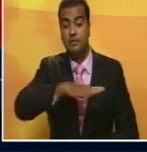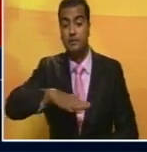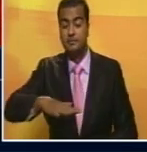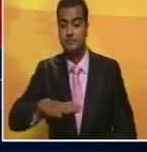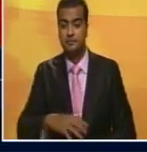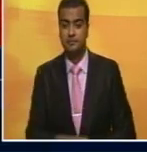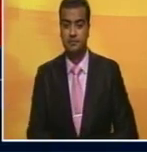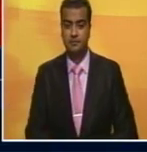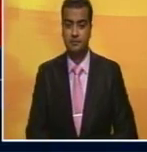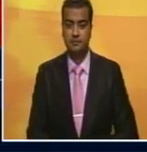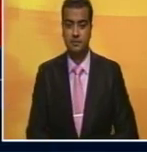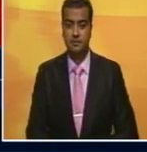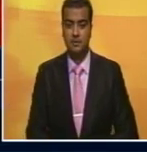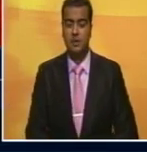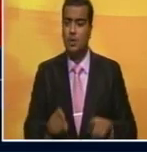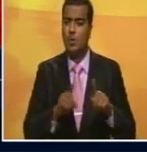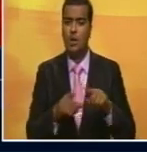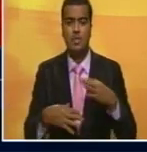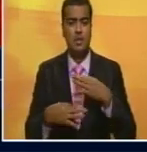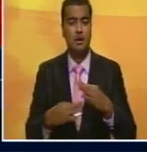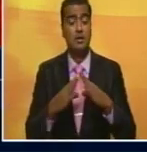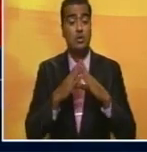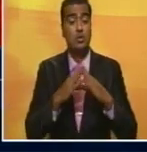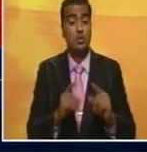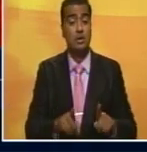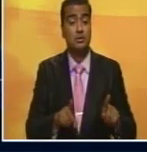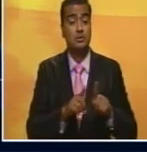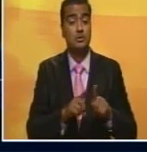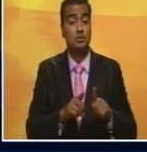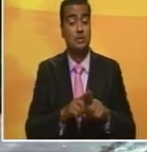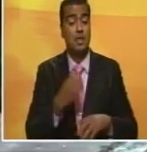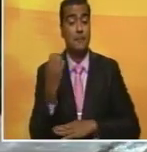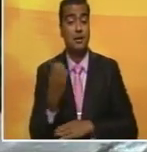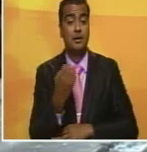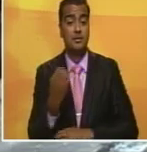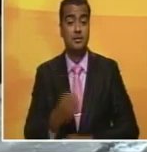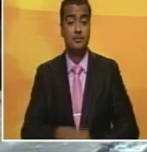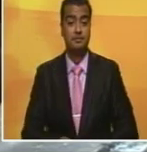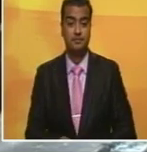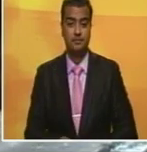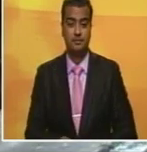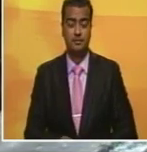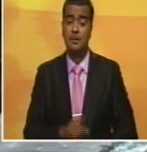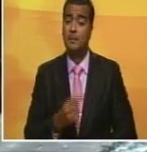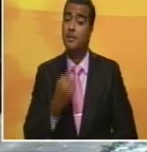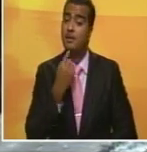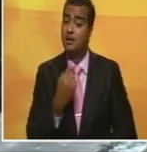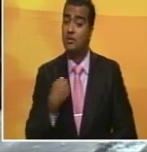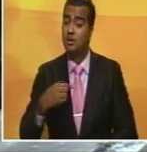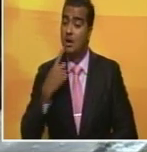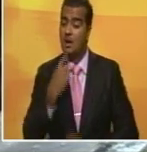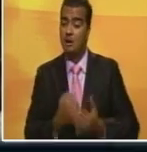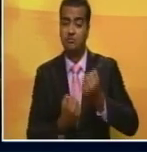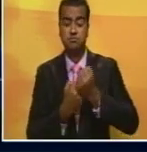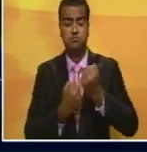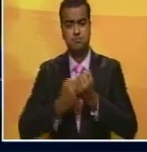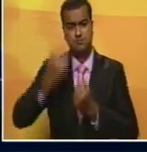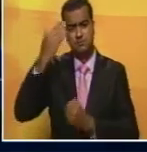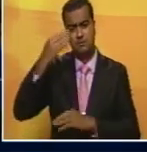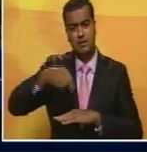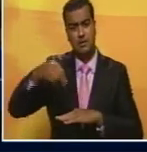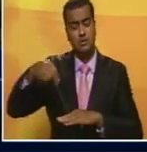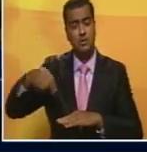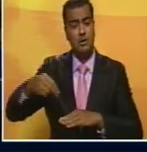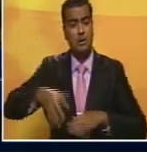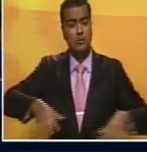asimismo también atender las contingencias que han sido permanentes. Finalmente indicaron que cuentan con el apoyo de la Fuerza Armada Nacional para